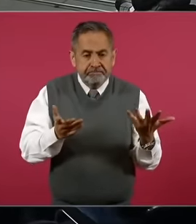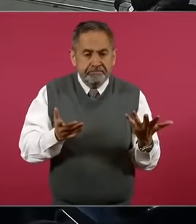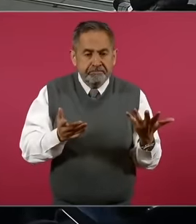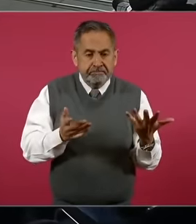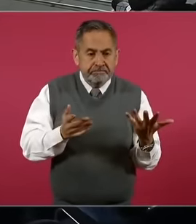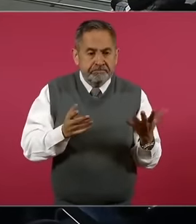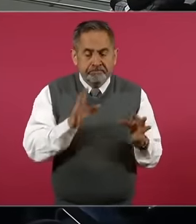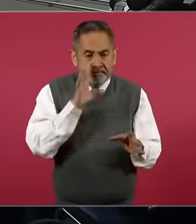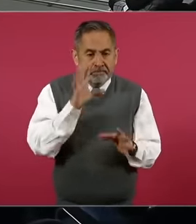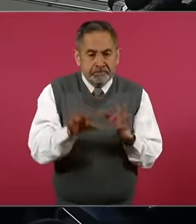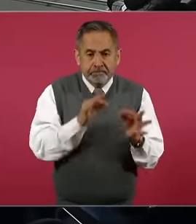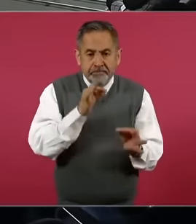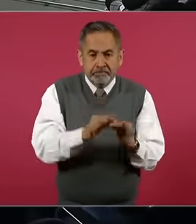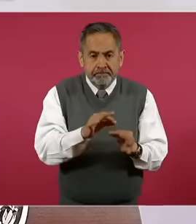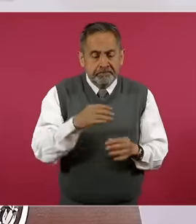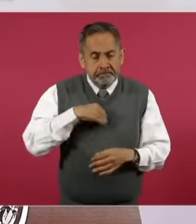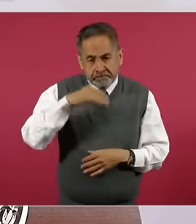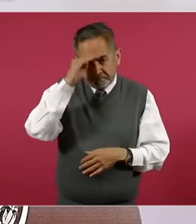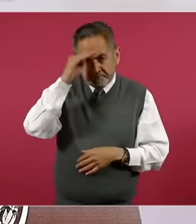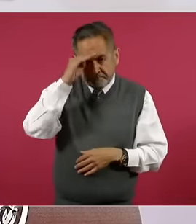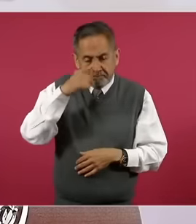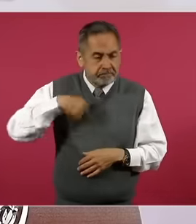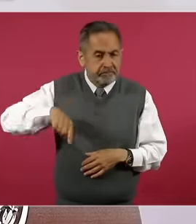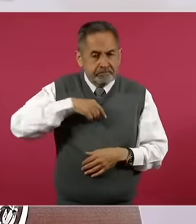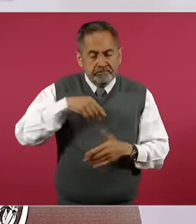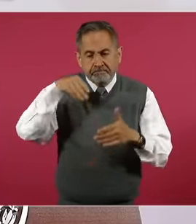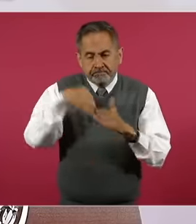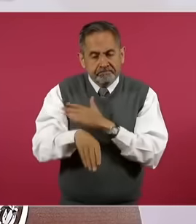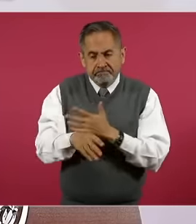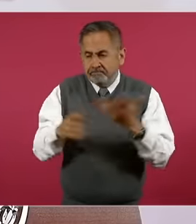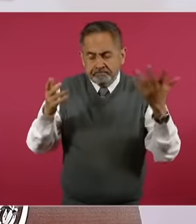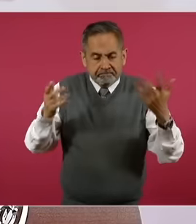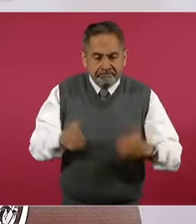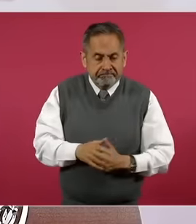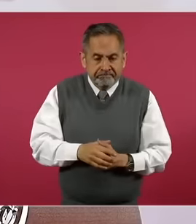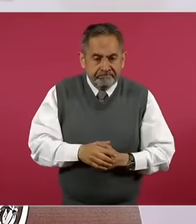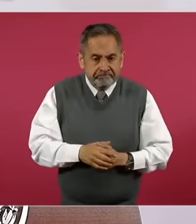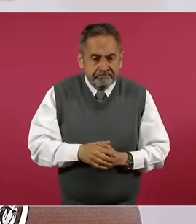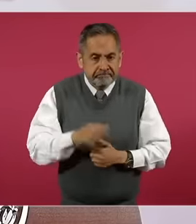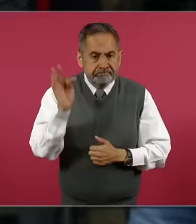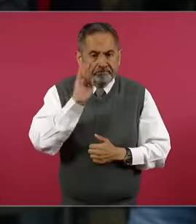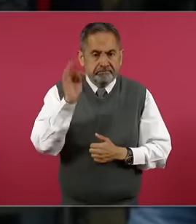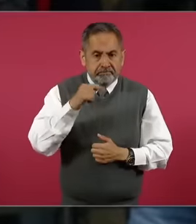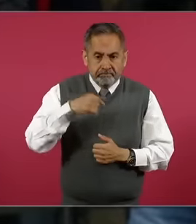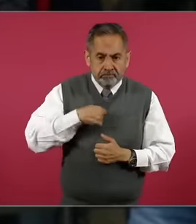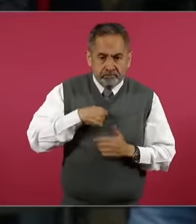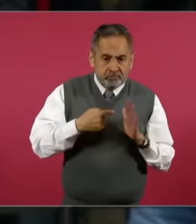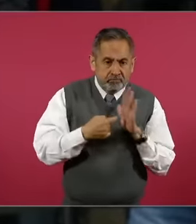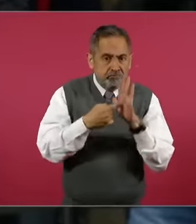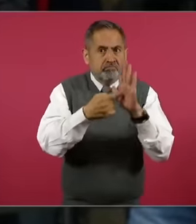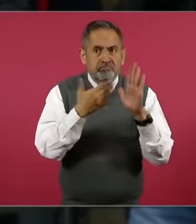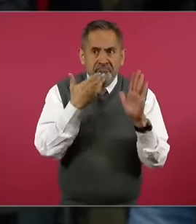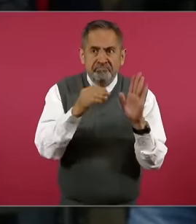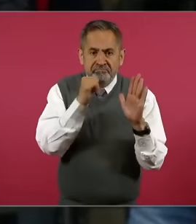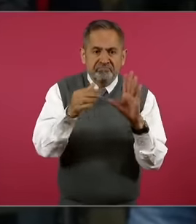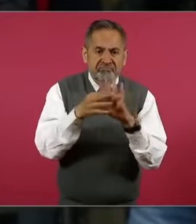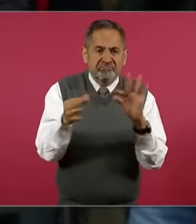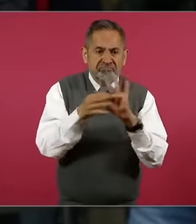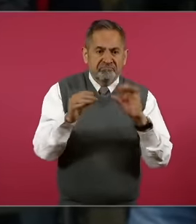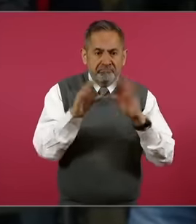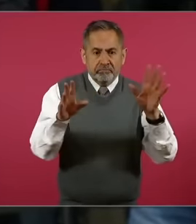pues considero que fracasamos nosotros, tal vez no expuse bien los temas